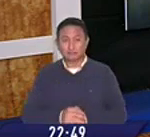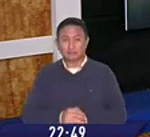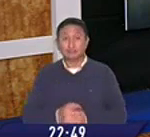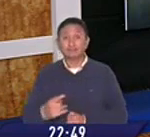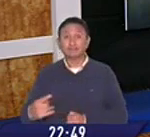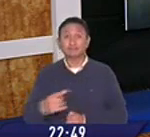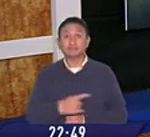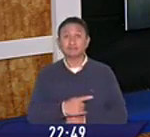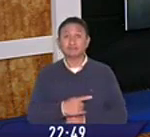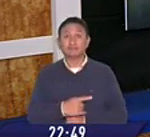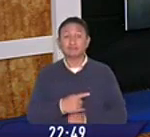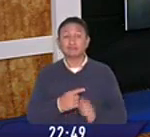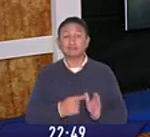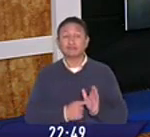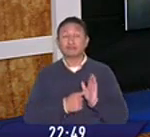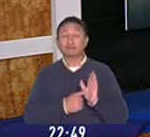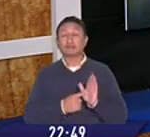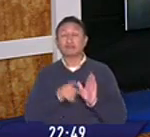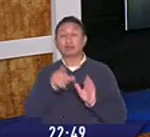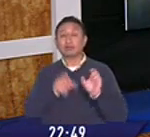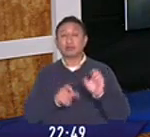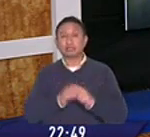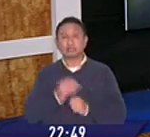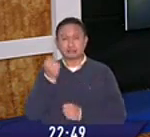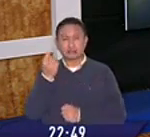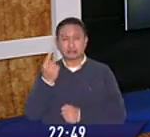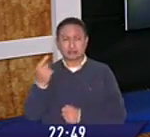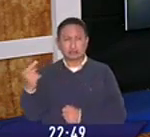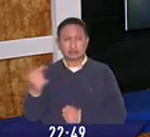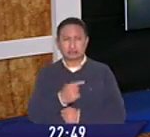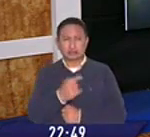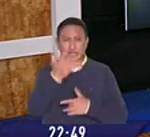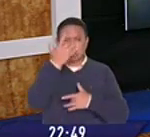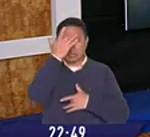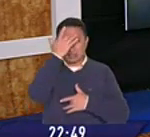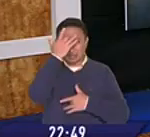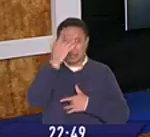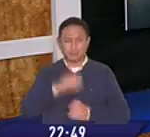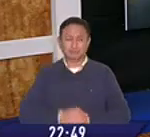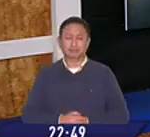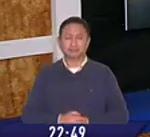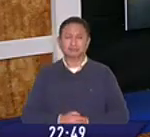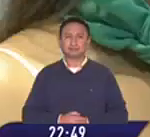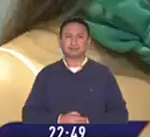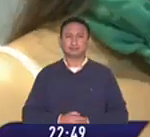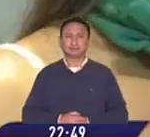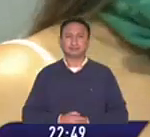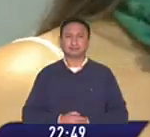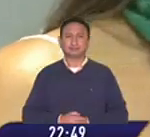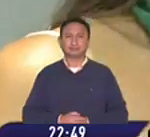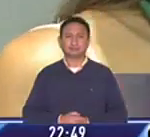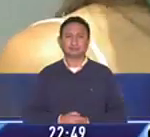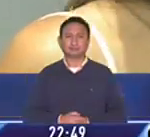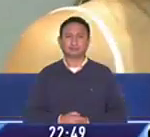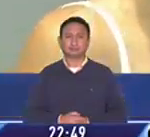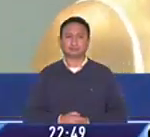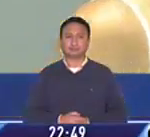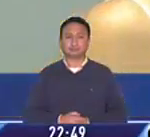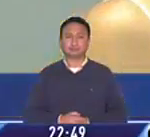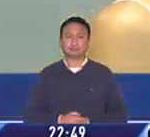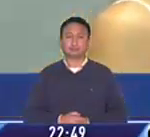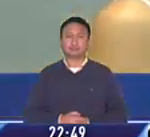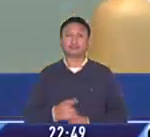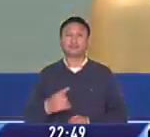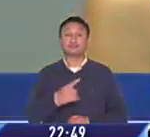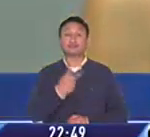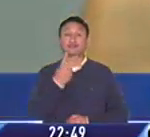el fin de visibilizar y concientizar sobre este diagnóstico. A Leonela Mantilla